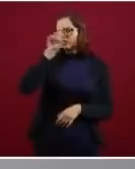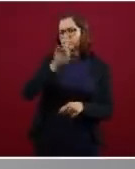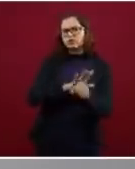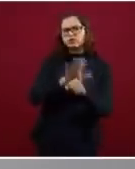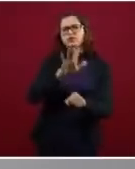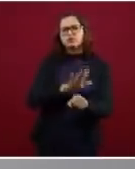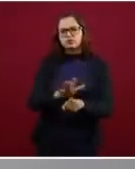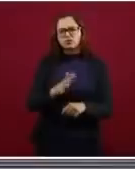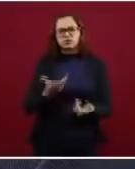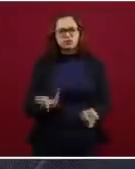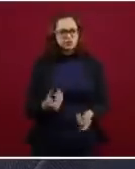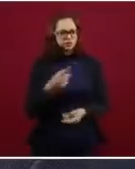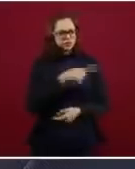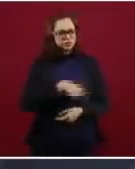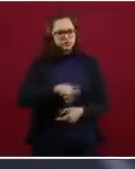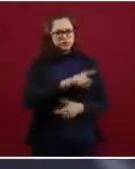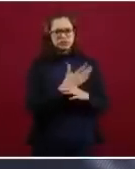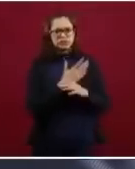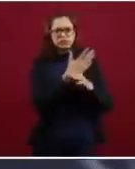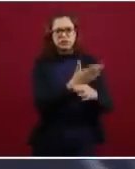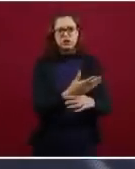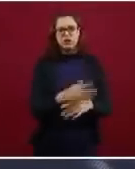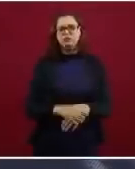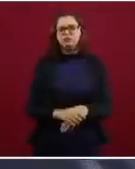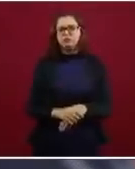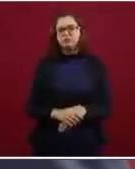o qué se hacía anteriormente? Aumentar los